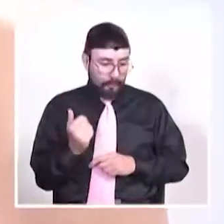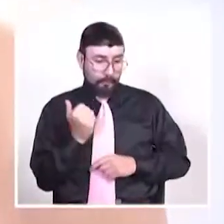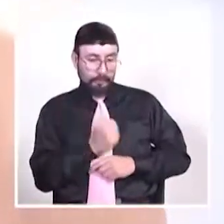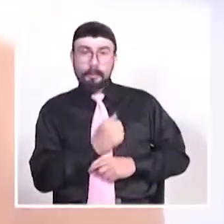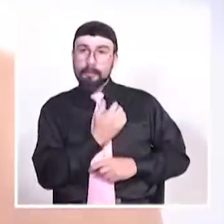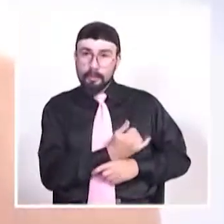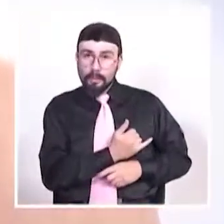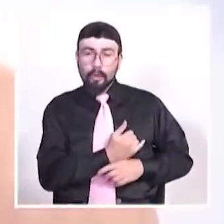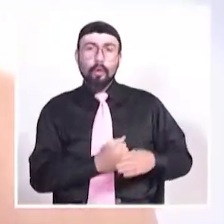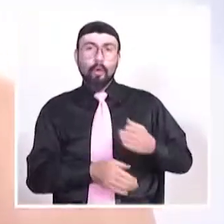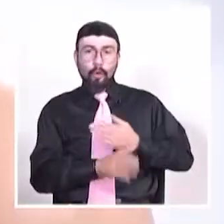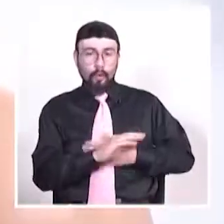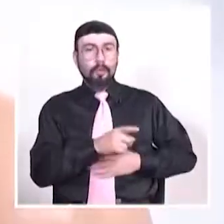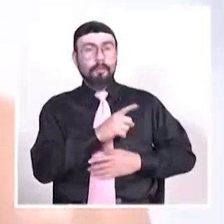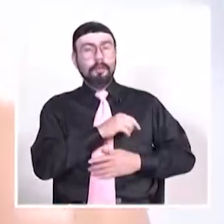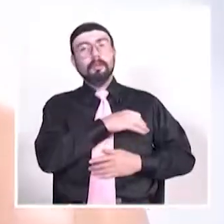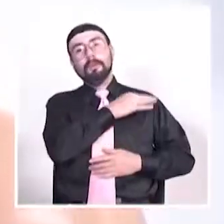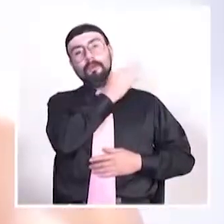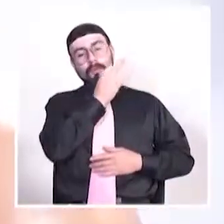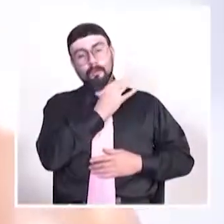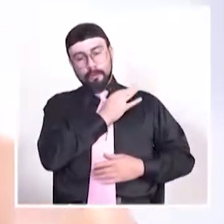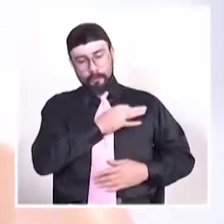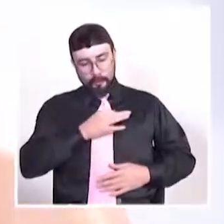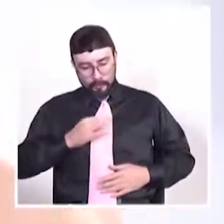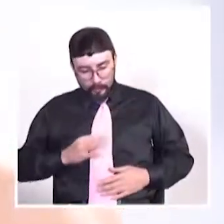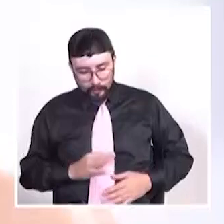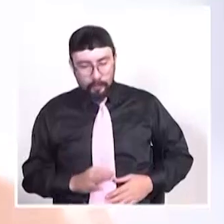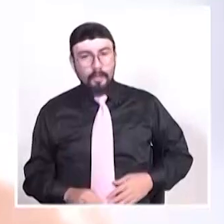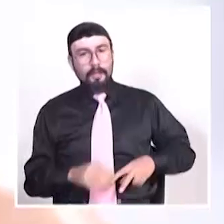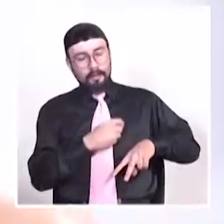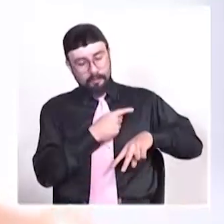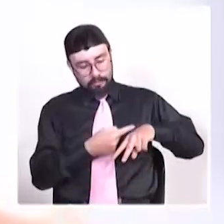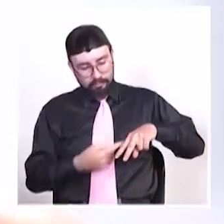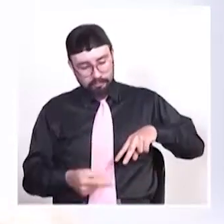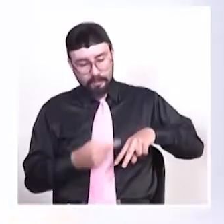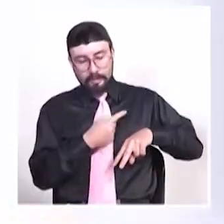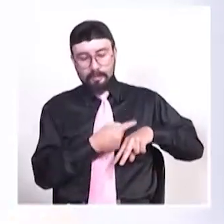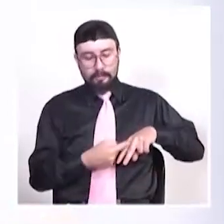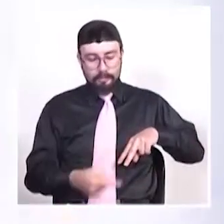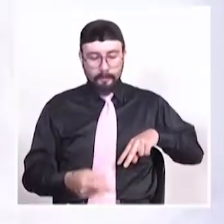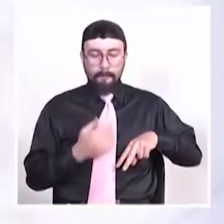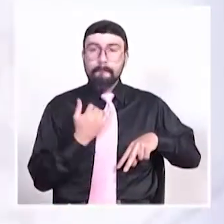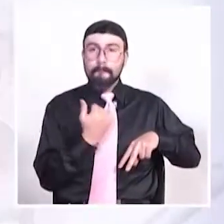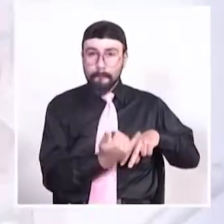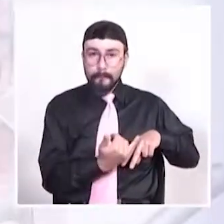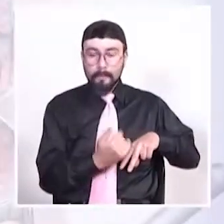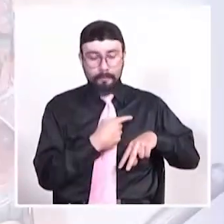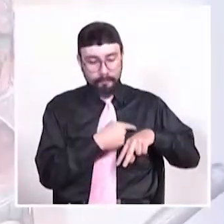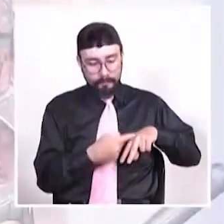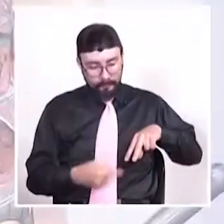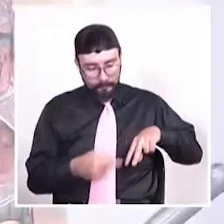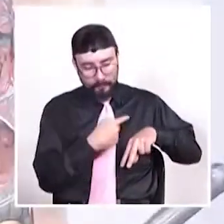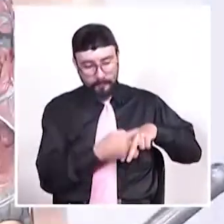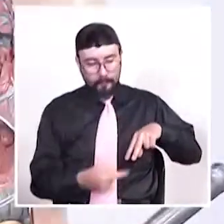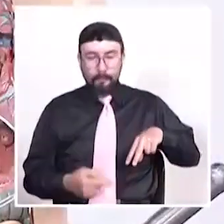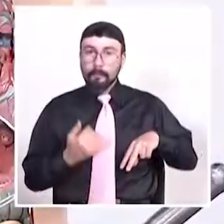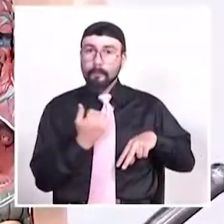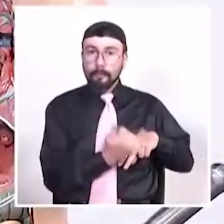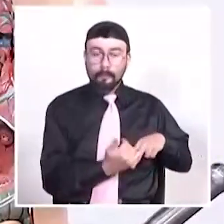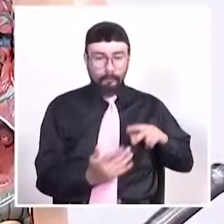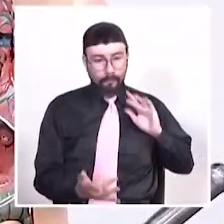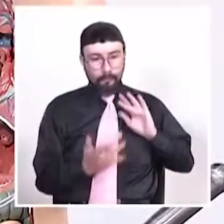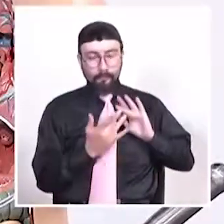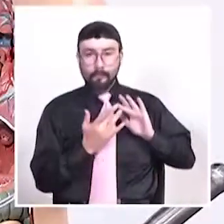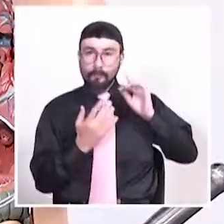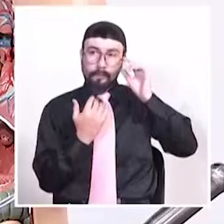sigue su camino hacia abajo y se convierte también en arteria aorta abdominal, que va a ir a